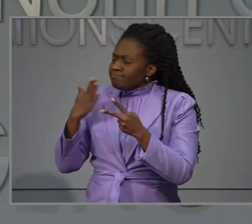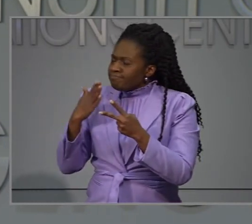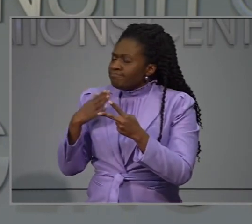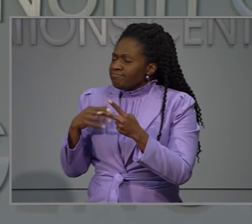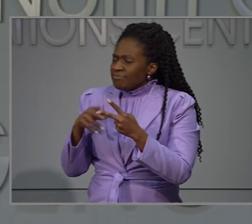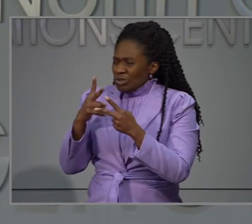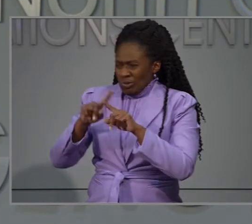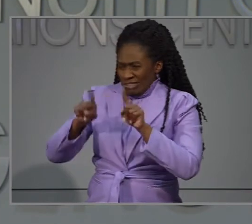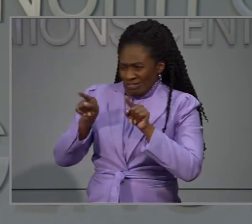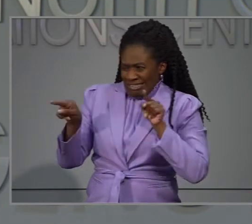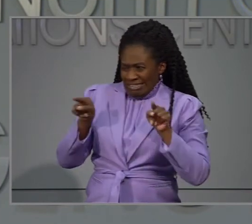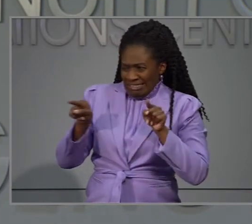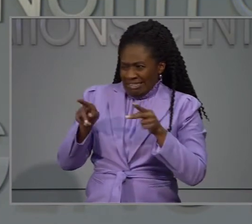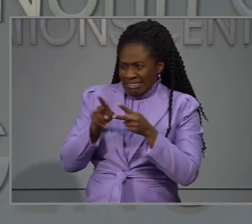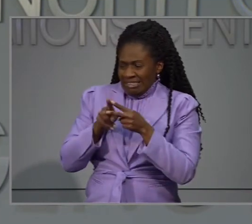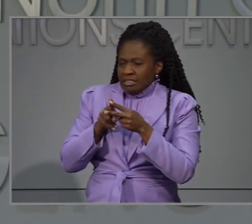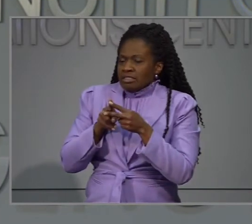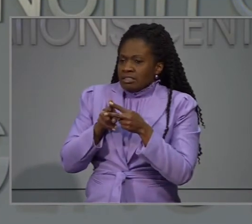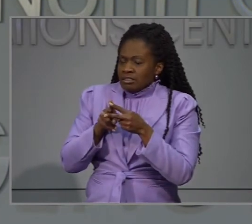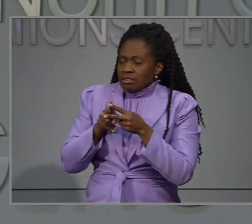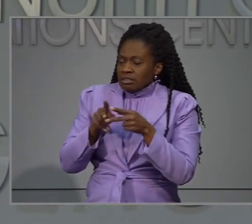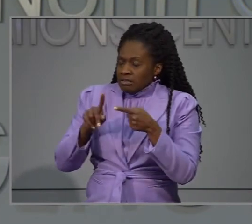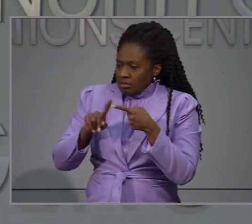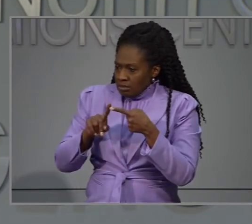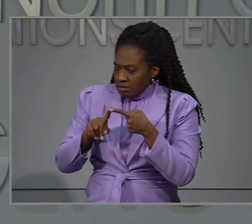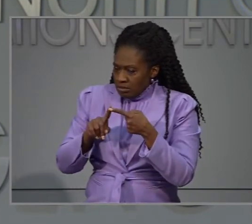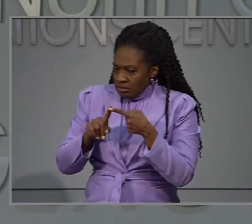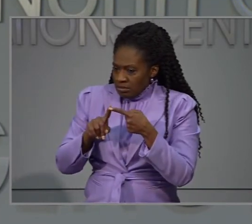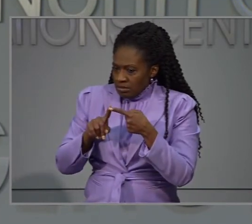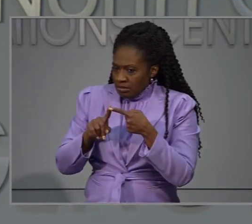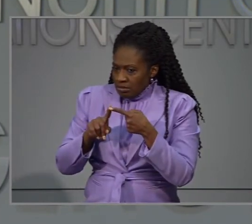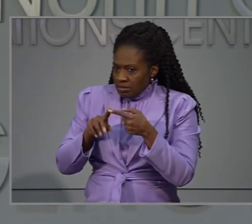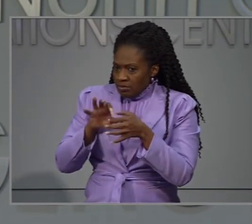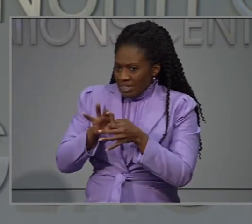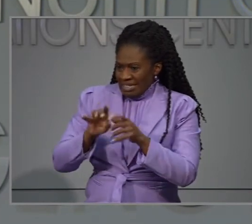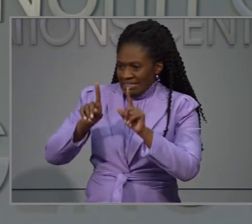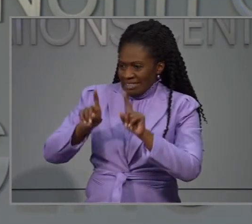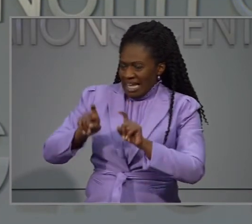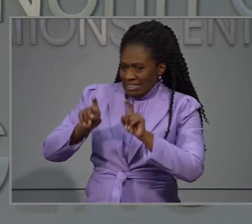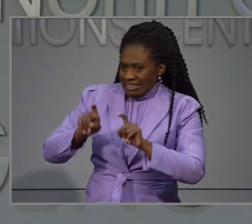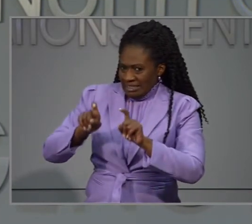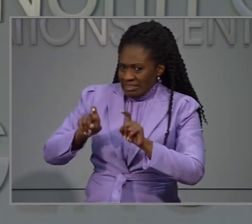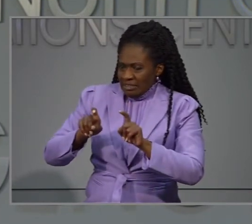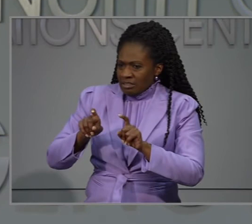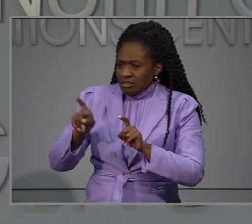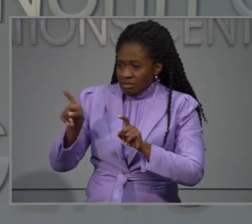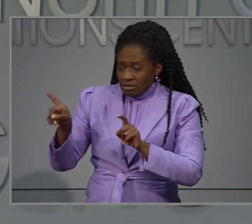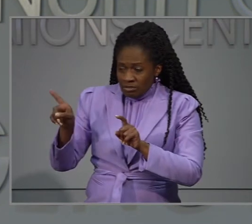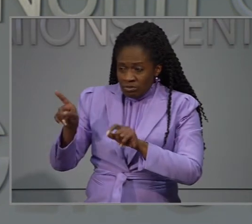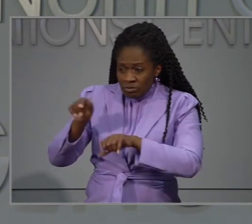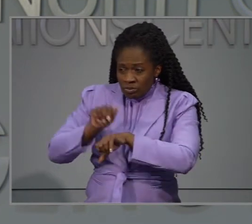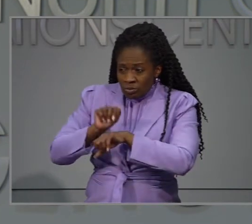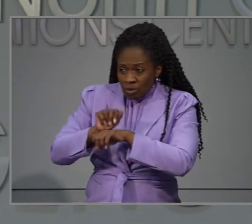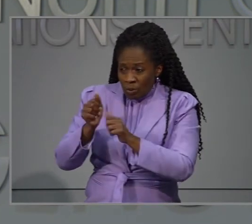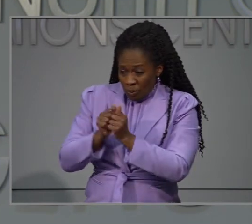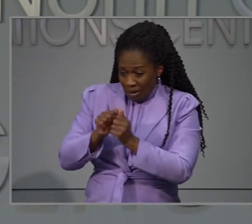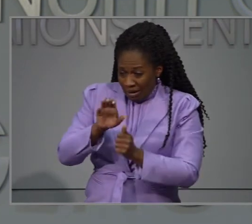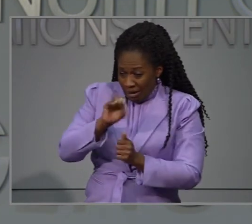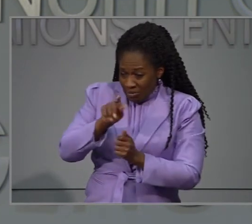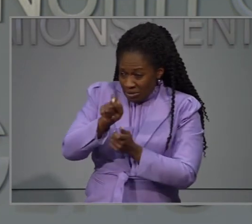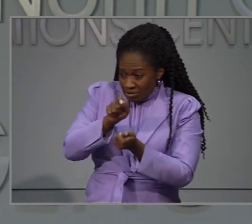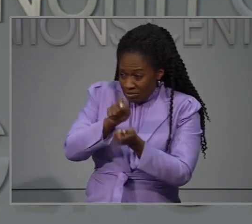diferentes preguntas la primera es sobre pruebas y están viendo